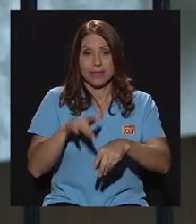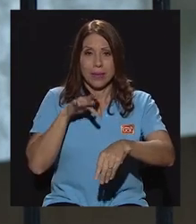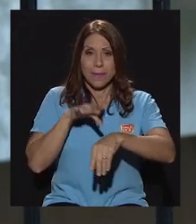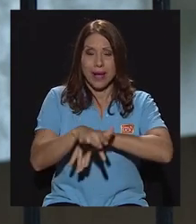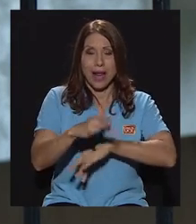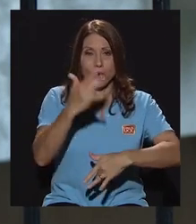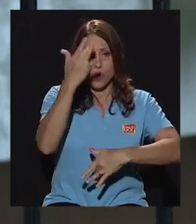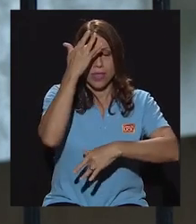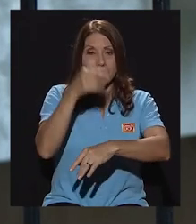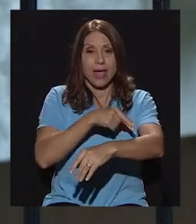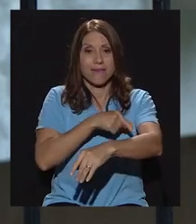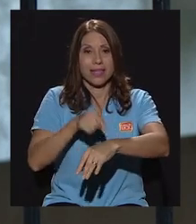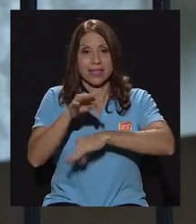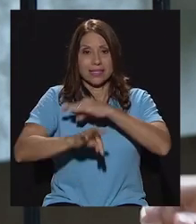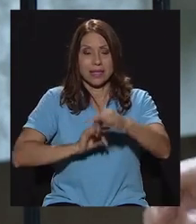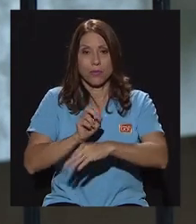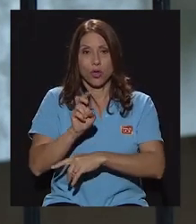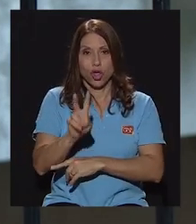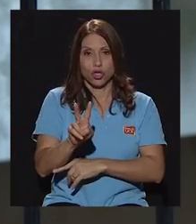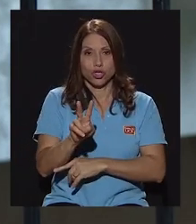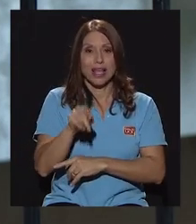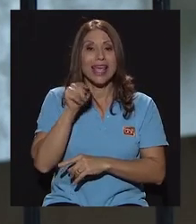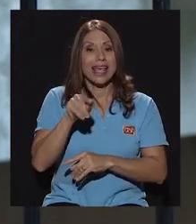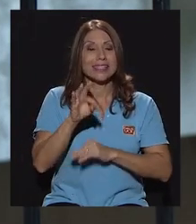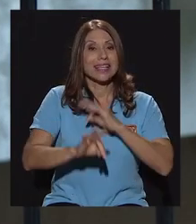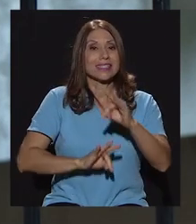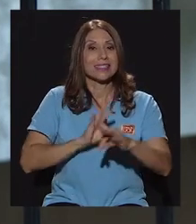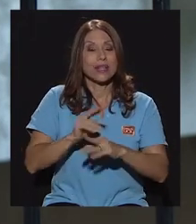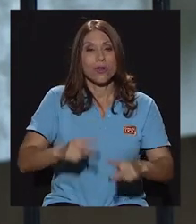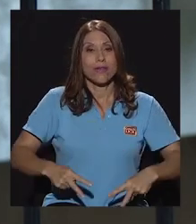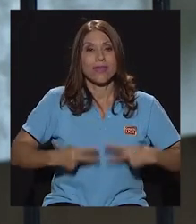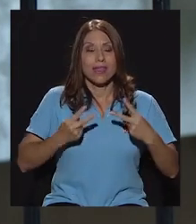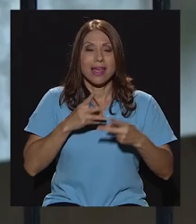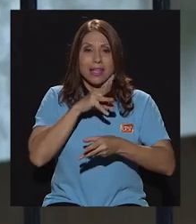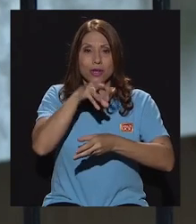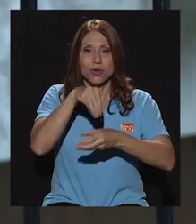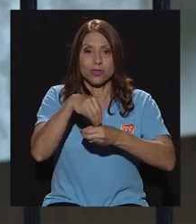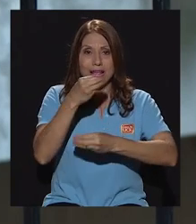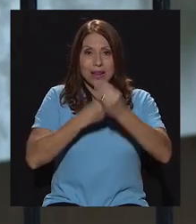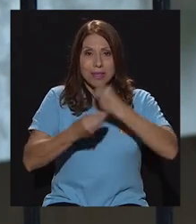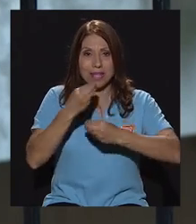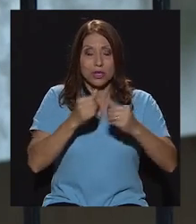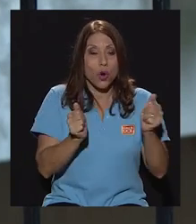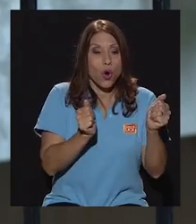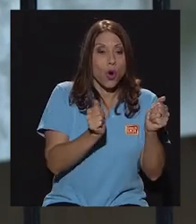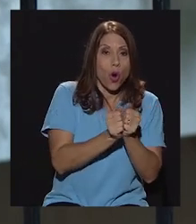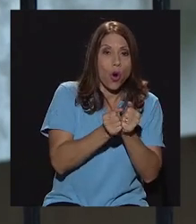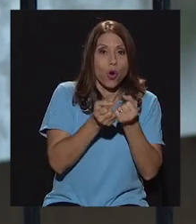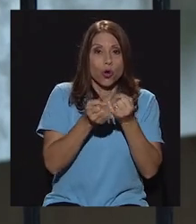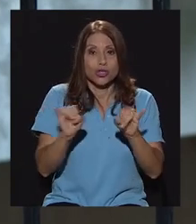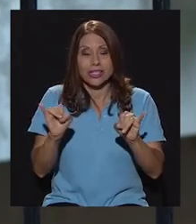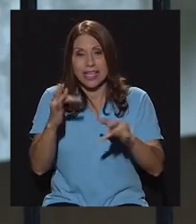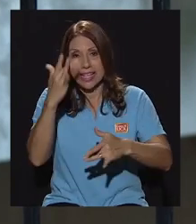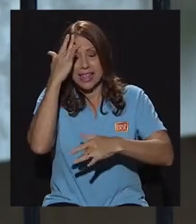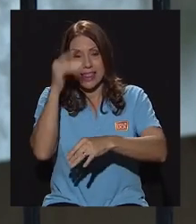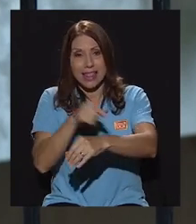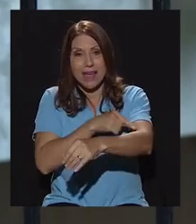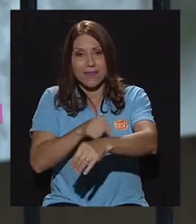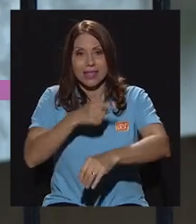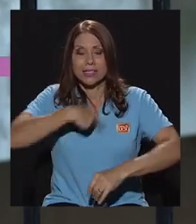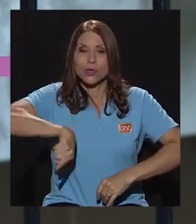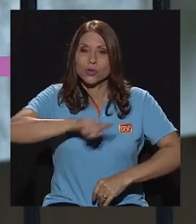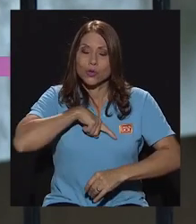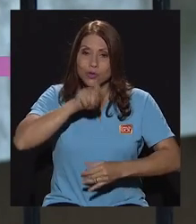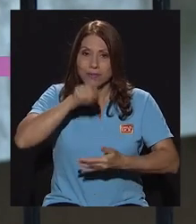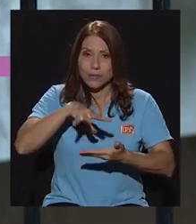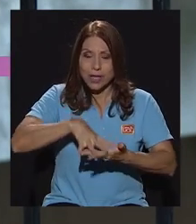tipo 2. Y ese estilo de vida incluye la alimentación. Entonces, ya sea con diabetes o sin diabetes,